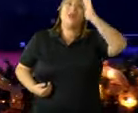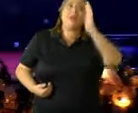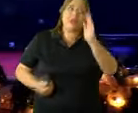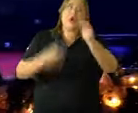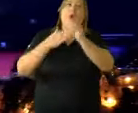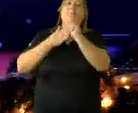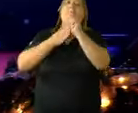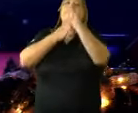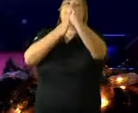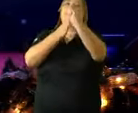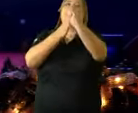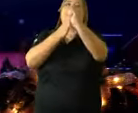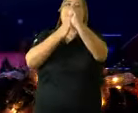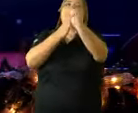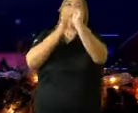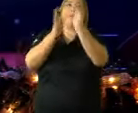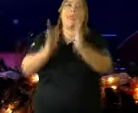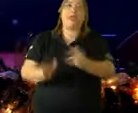Aleluya.